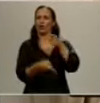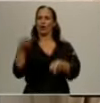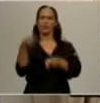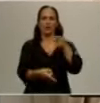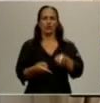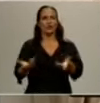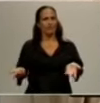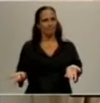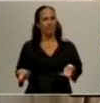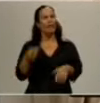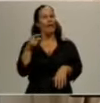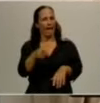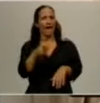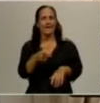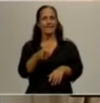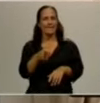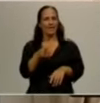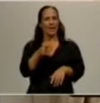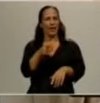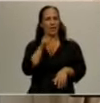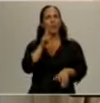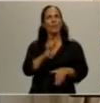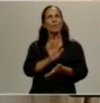se intensifica